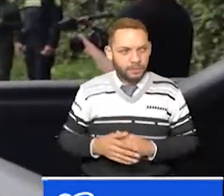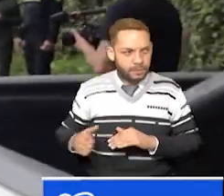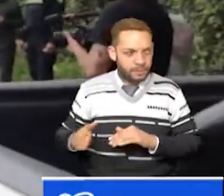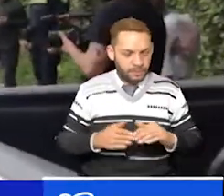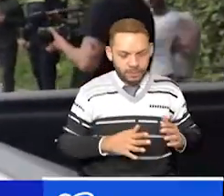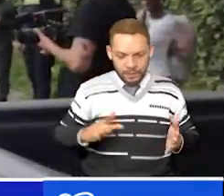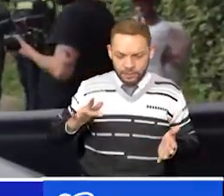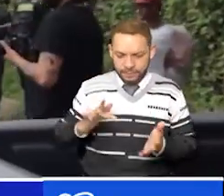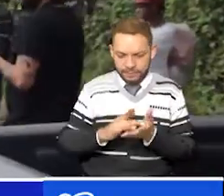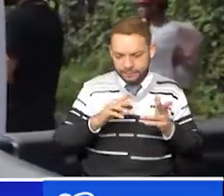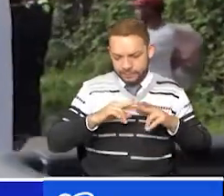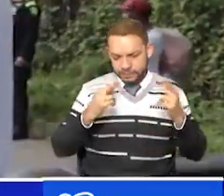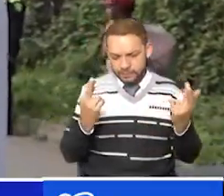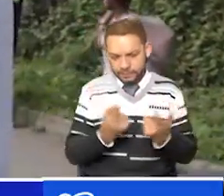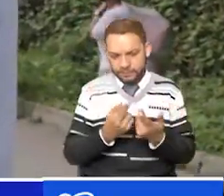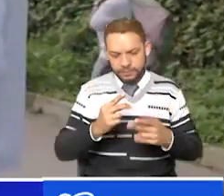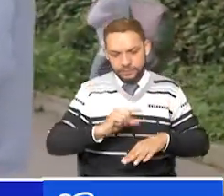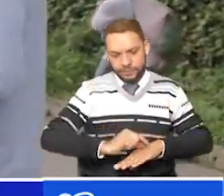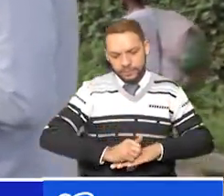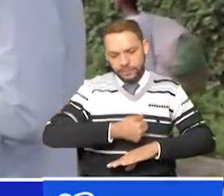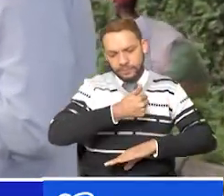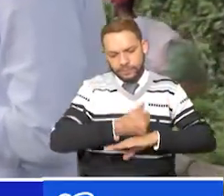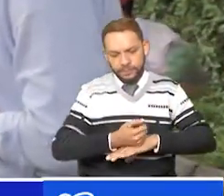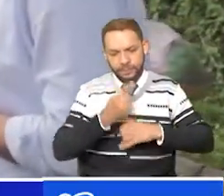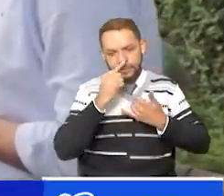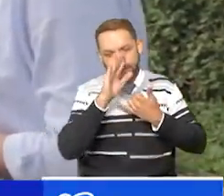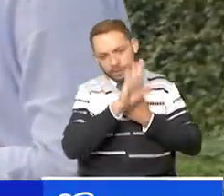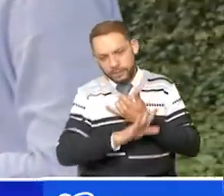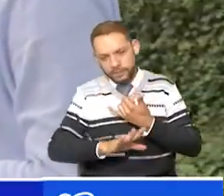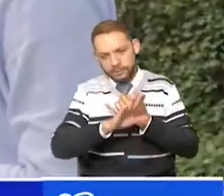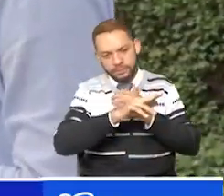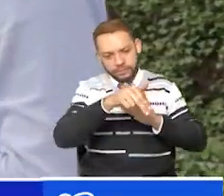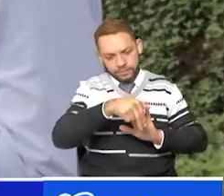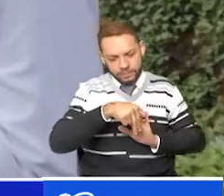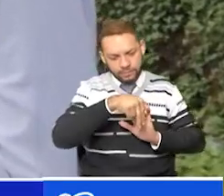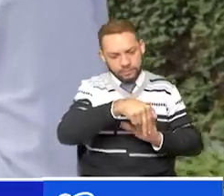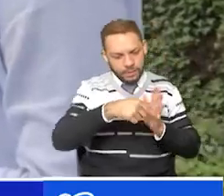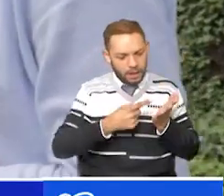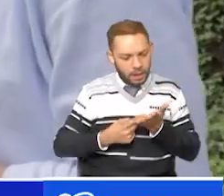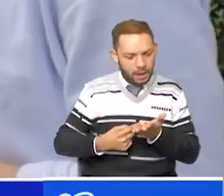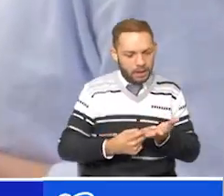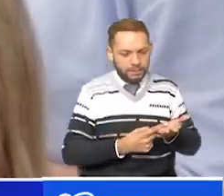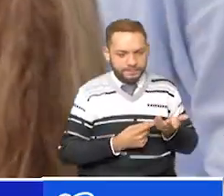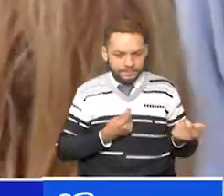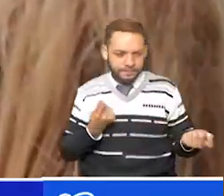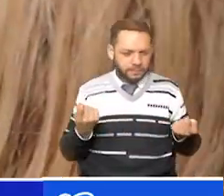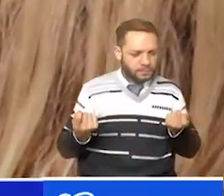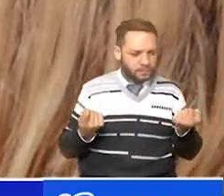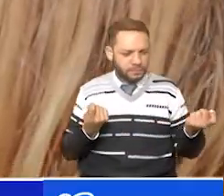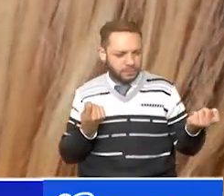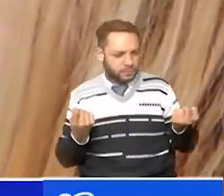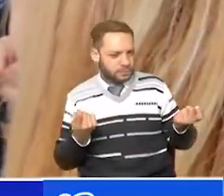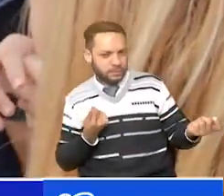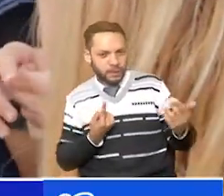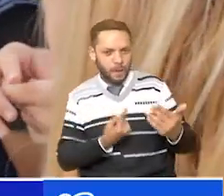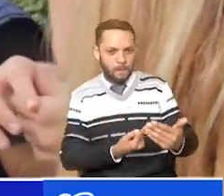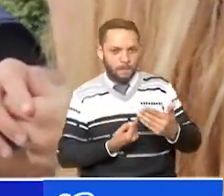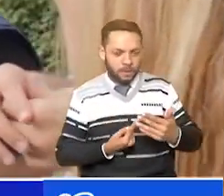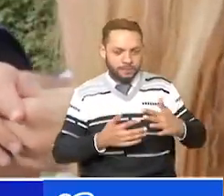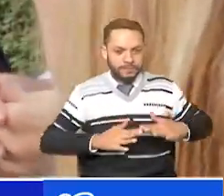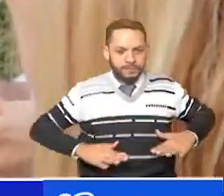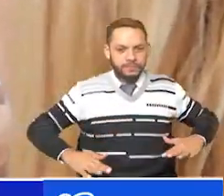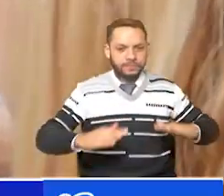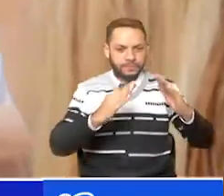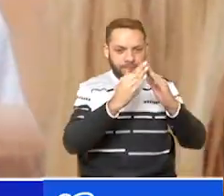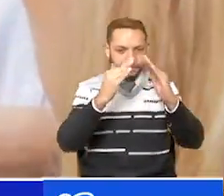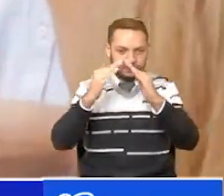durante una reunión con el director nacional de la unidad de gestión del riesgo se abordaron las medidas necesarias para proteger a los habitantes del barrio la